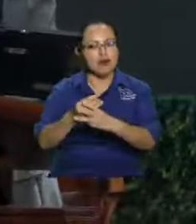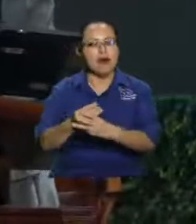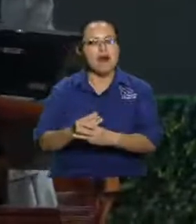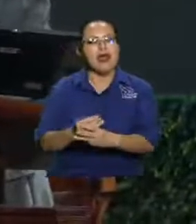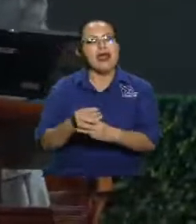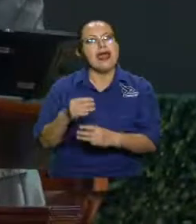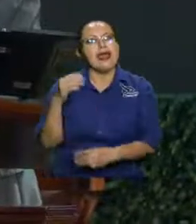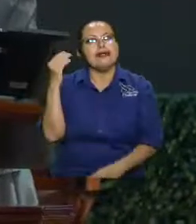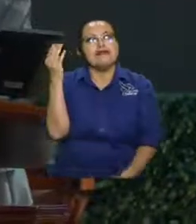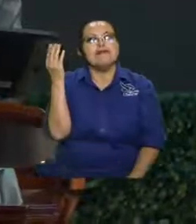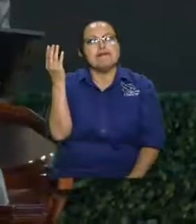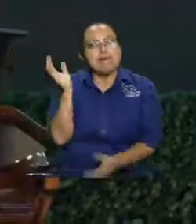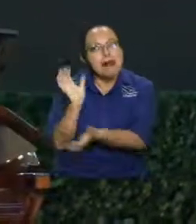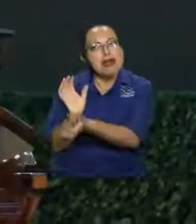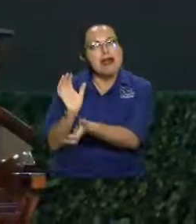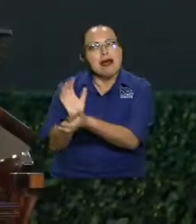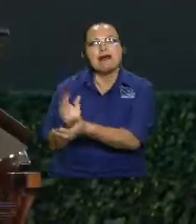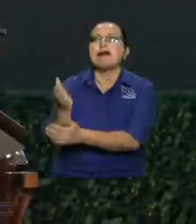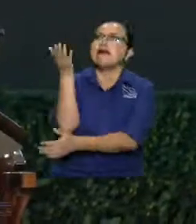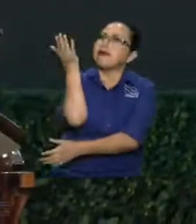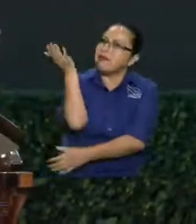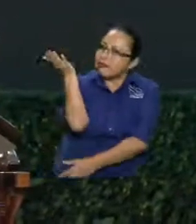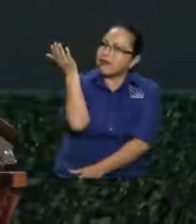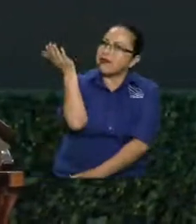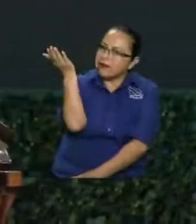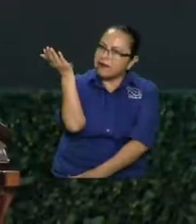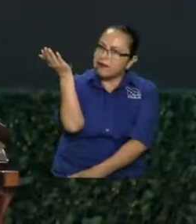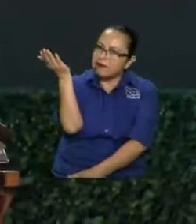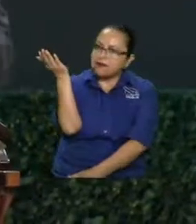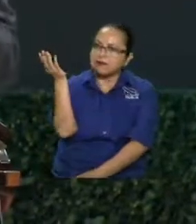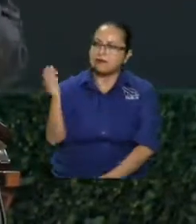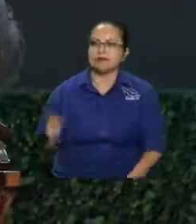Todo el mundo está esperando que alguien le dé.